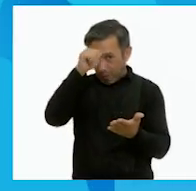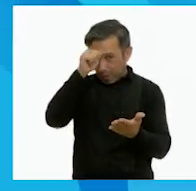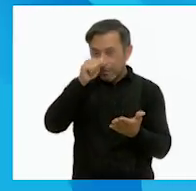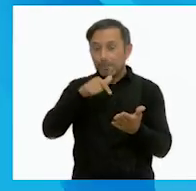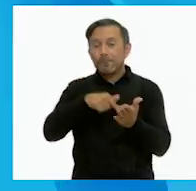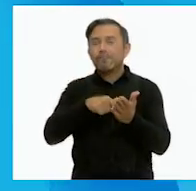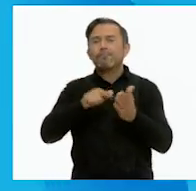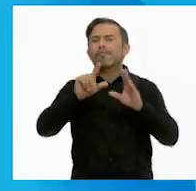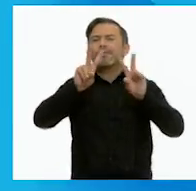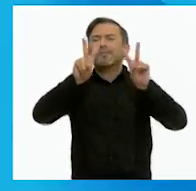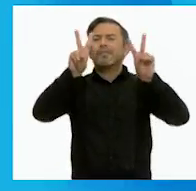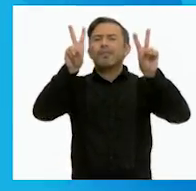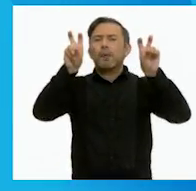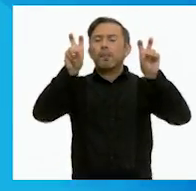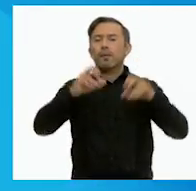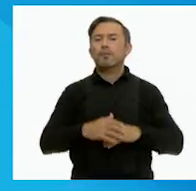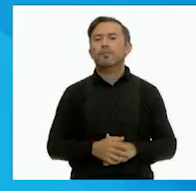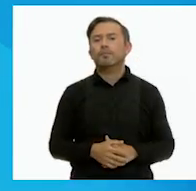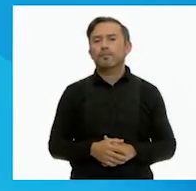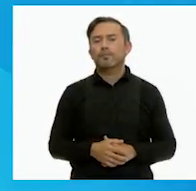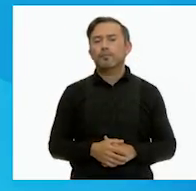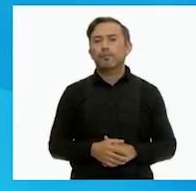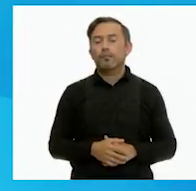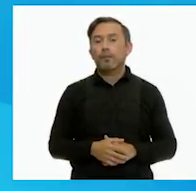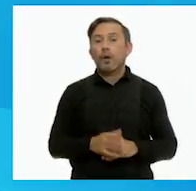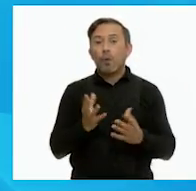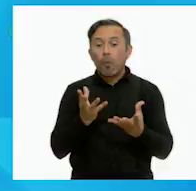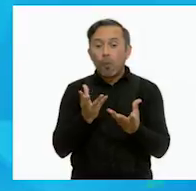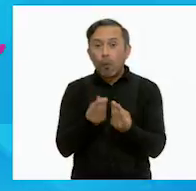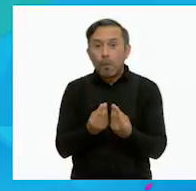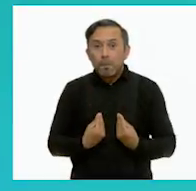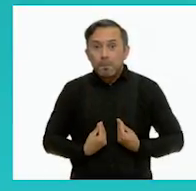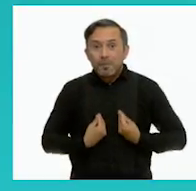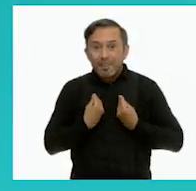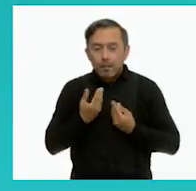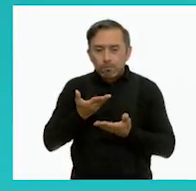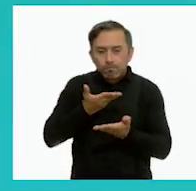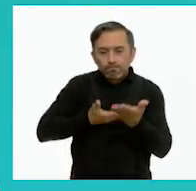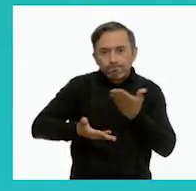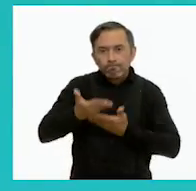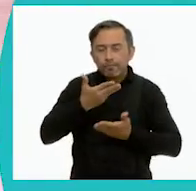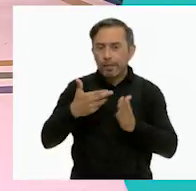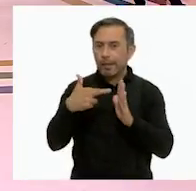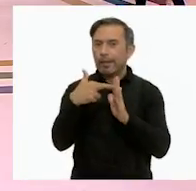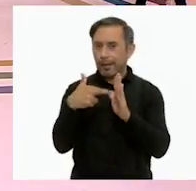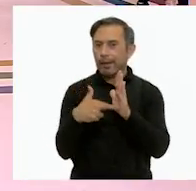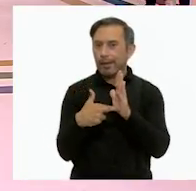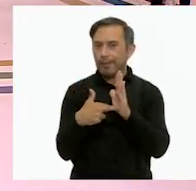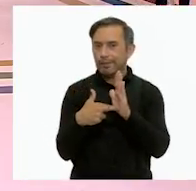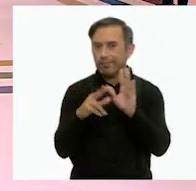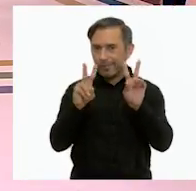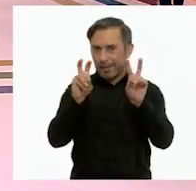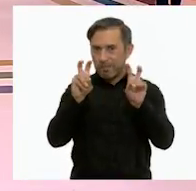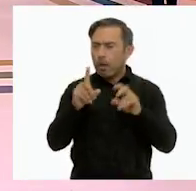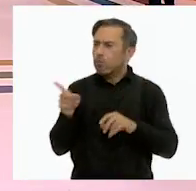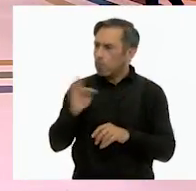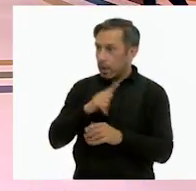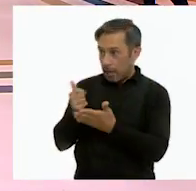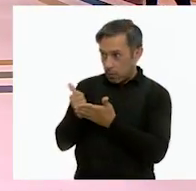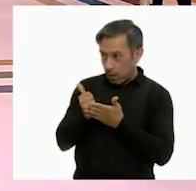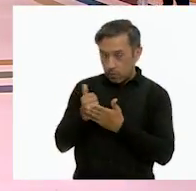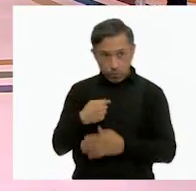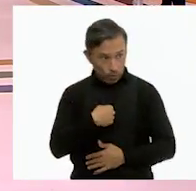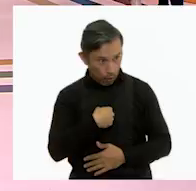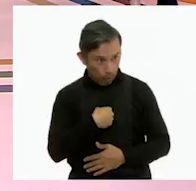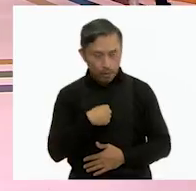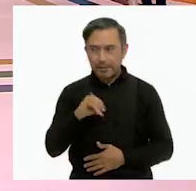título Reglas para convivir. Y tú me vas a ayudar en esta actividad. ¿Yo, maestra? Sí, ven para